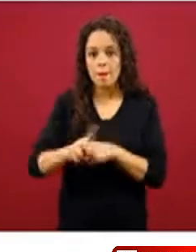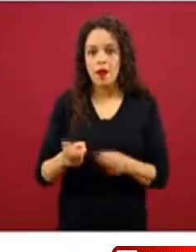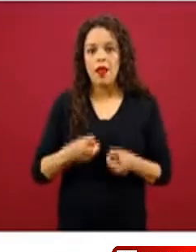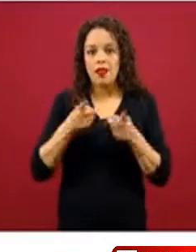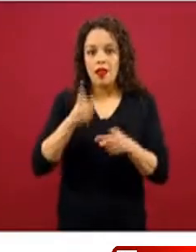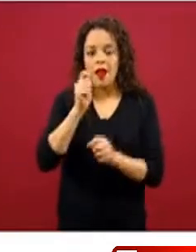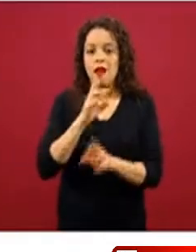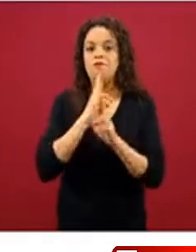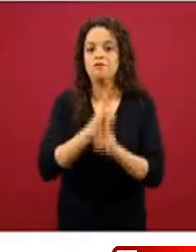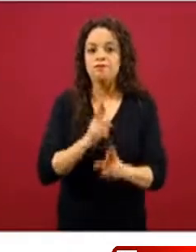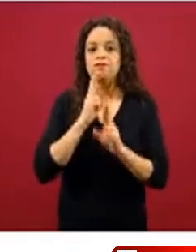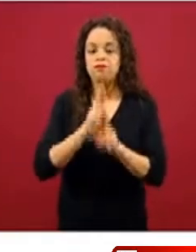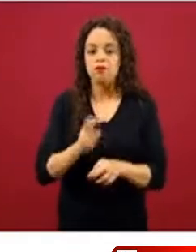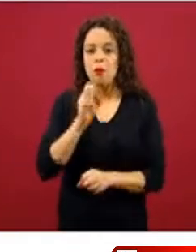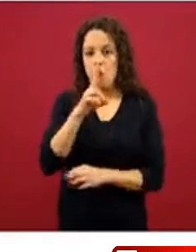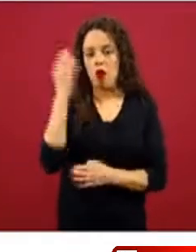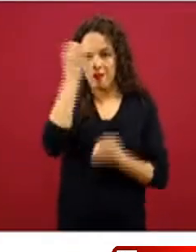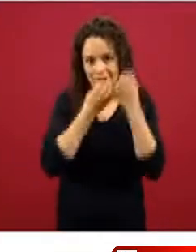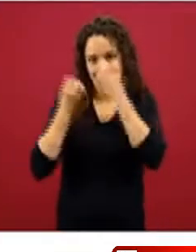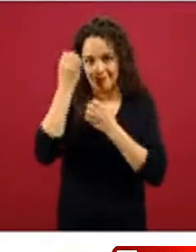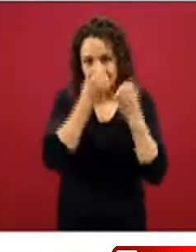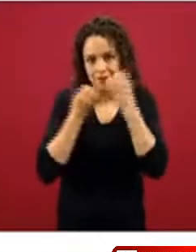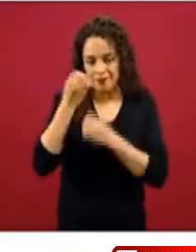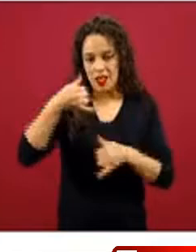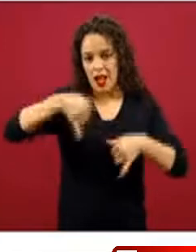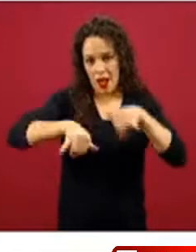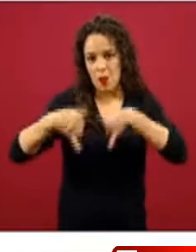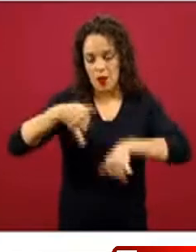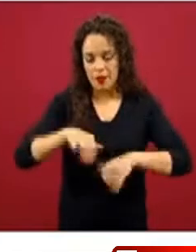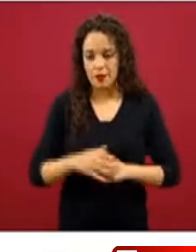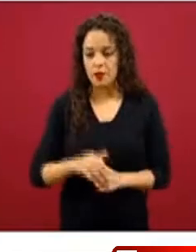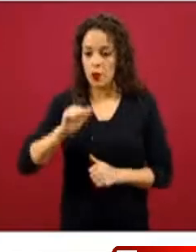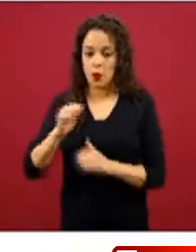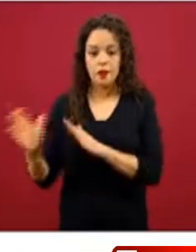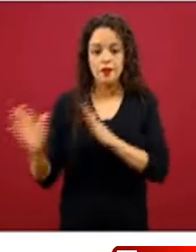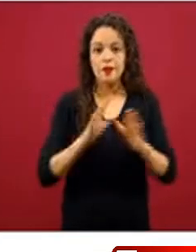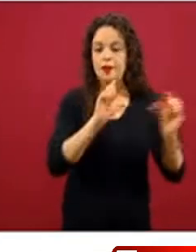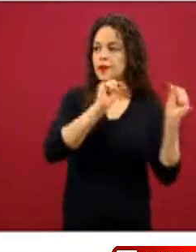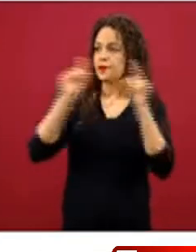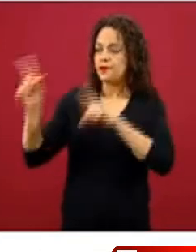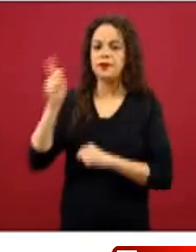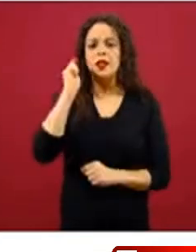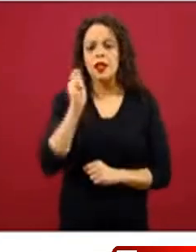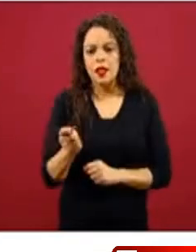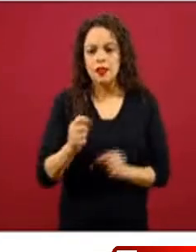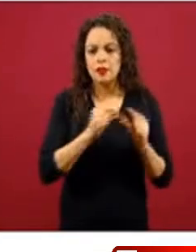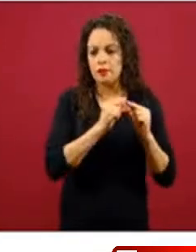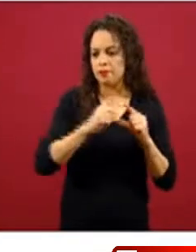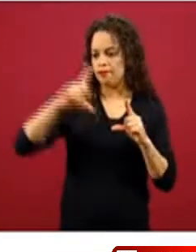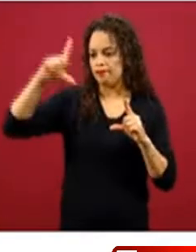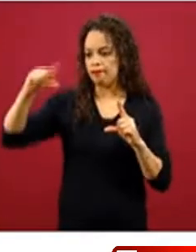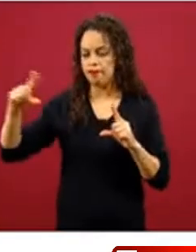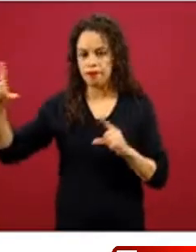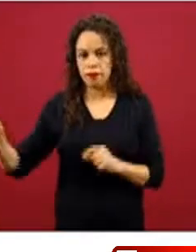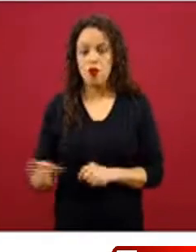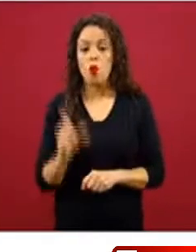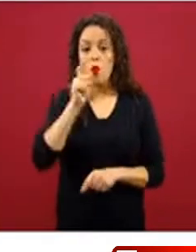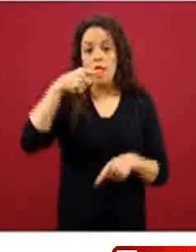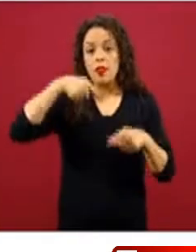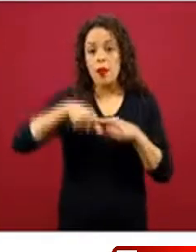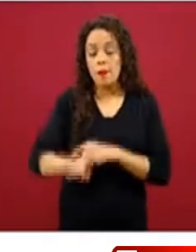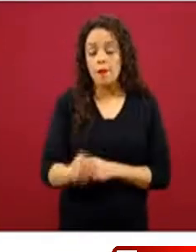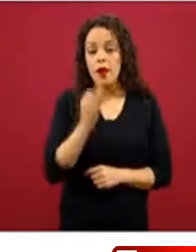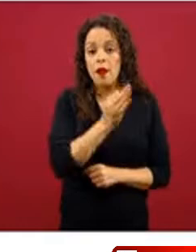un resultado. Veamos la siguiente diapositiva, es la distribución por fecha de ocurrencia